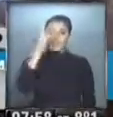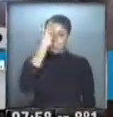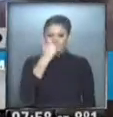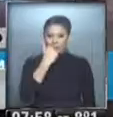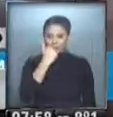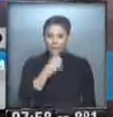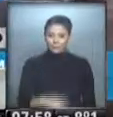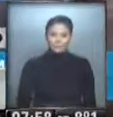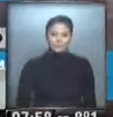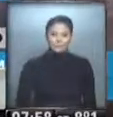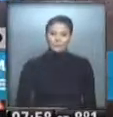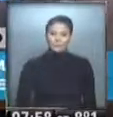martín